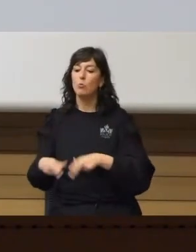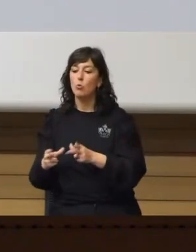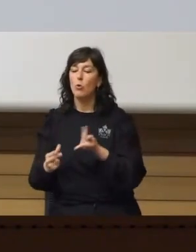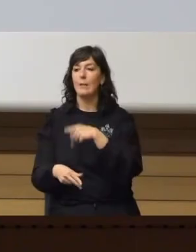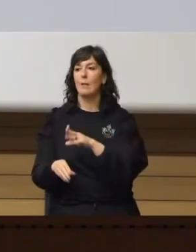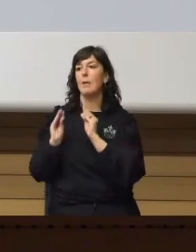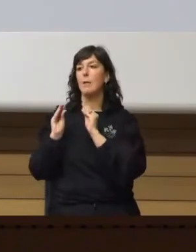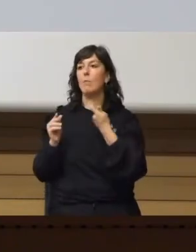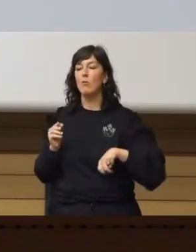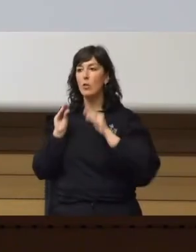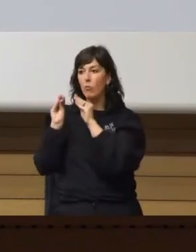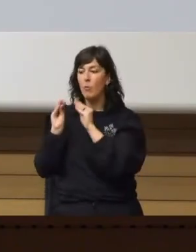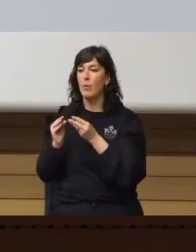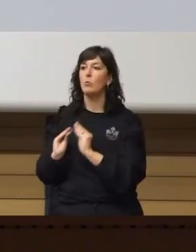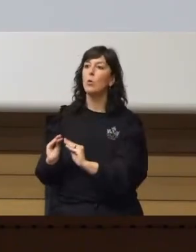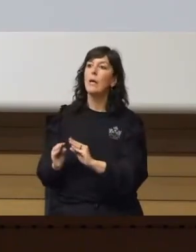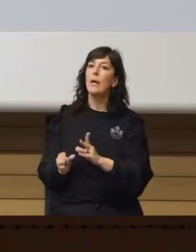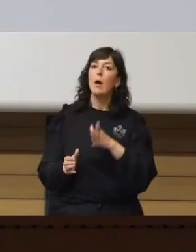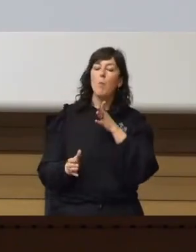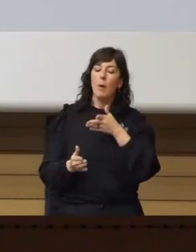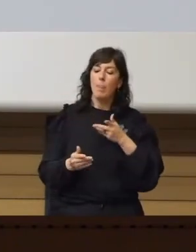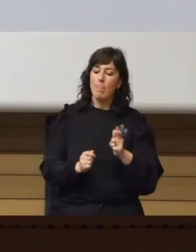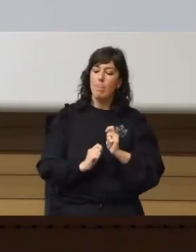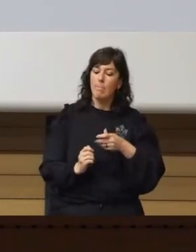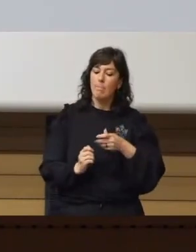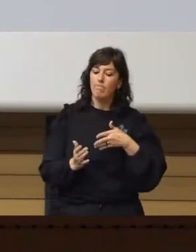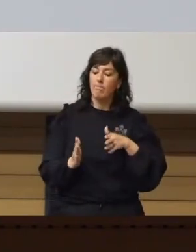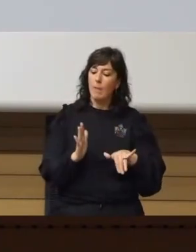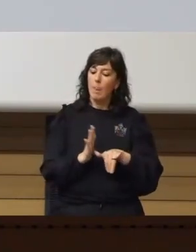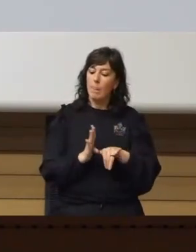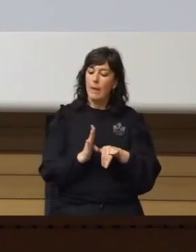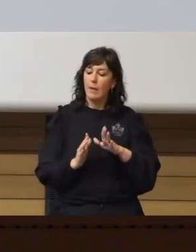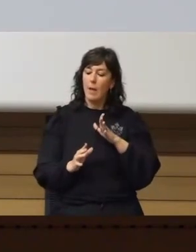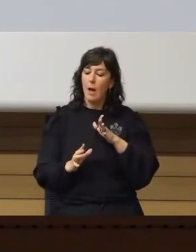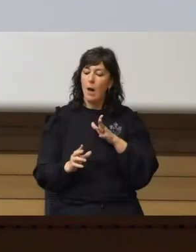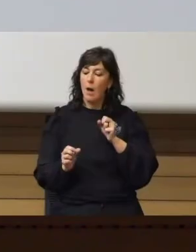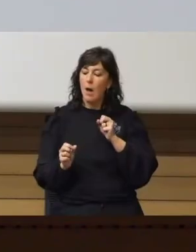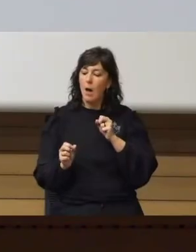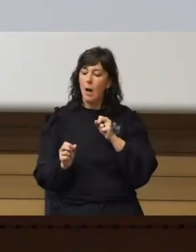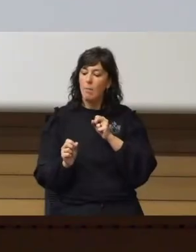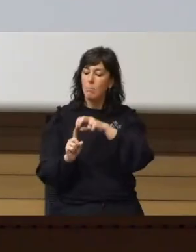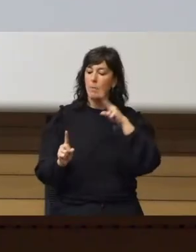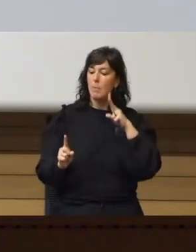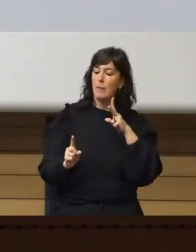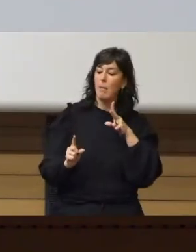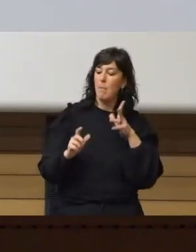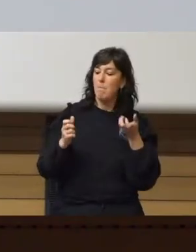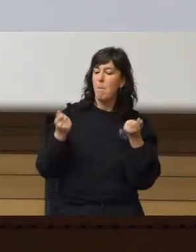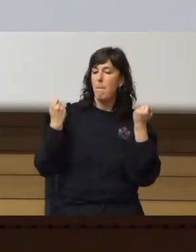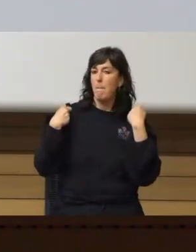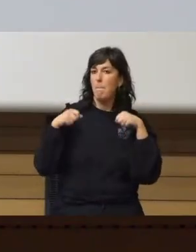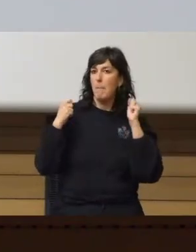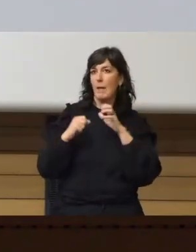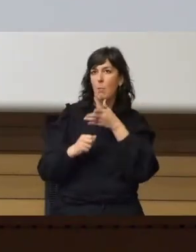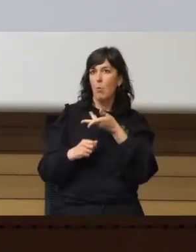profesionales, algo que nos permite acercarnos a esta realidad desde una perspectiva muy práctica, basada en el conocimiento y la